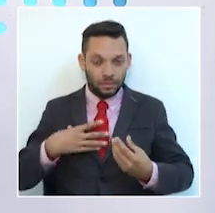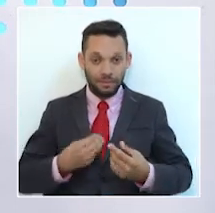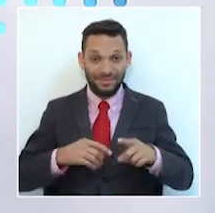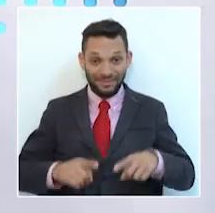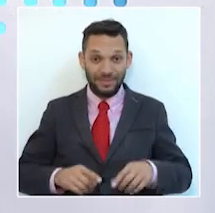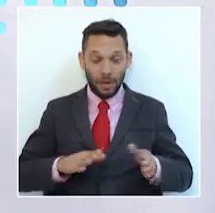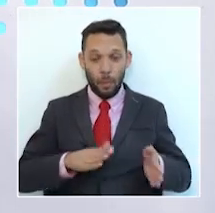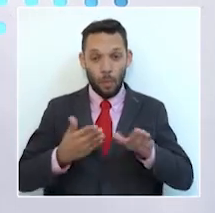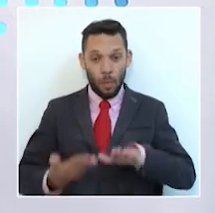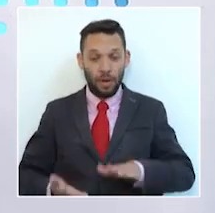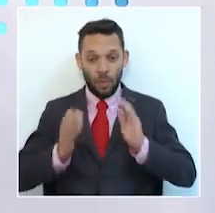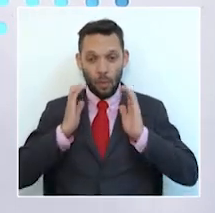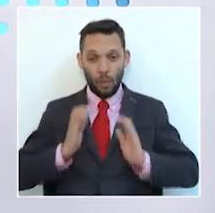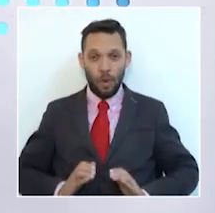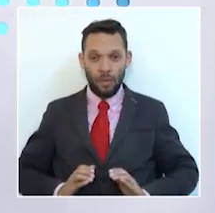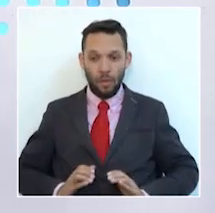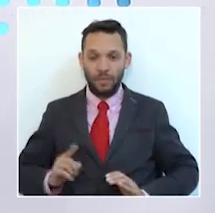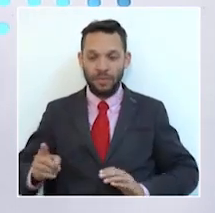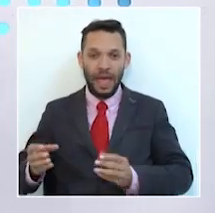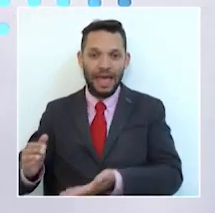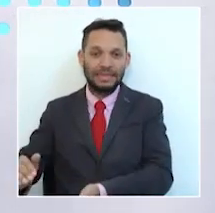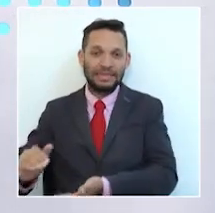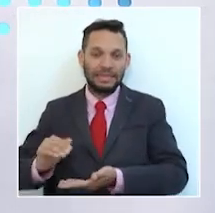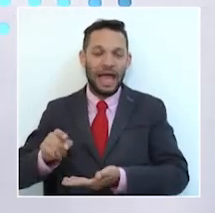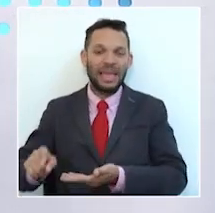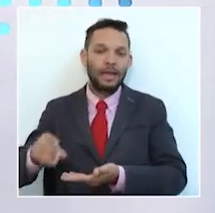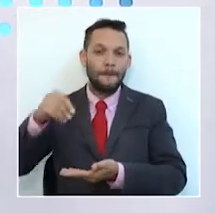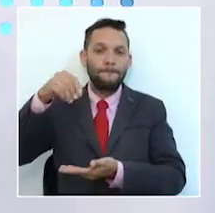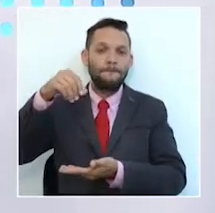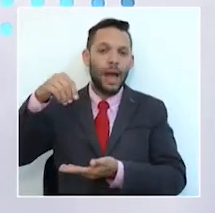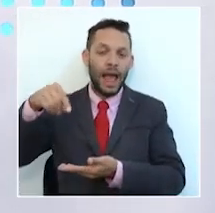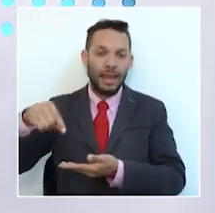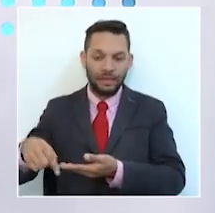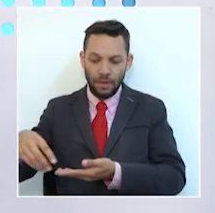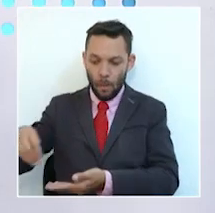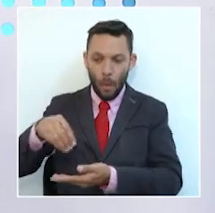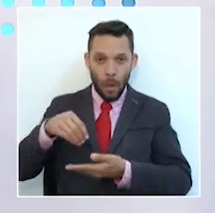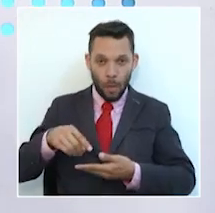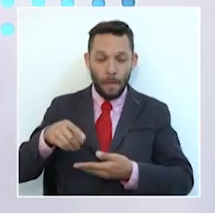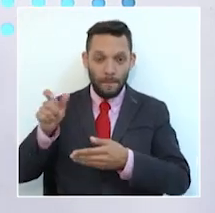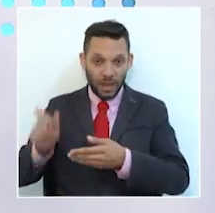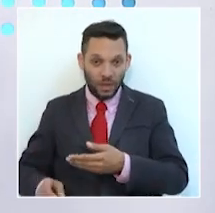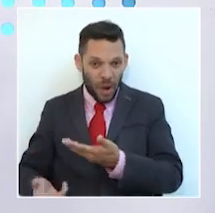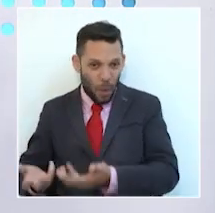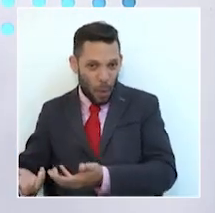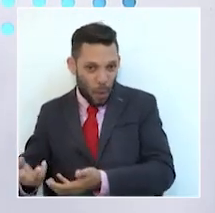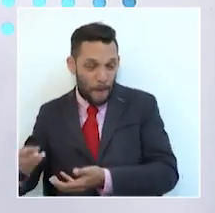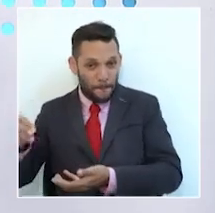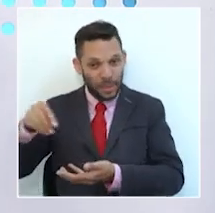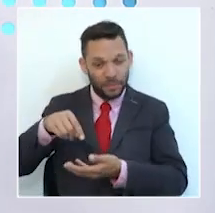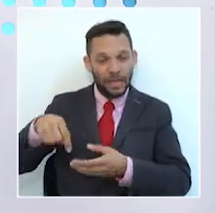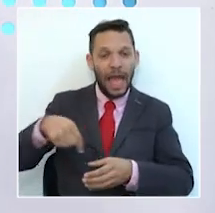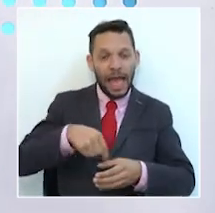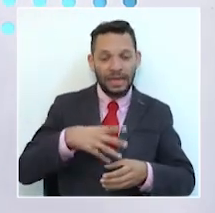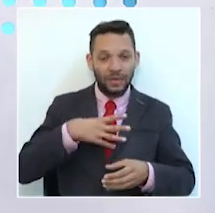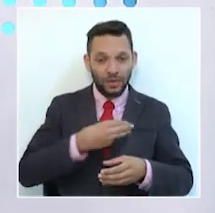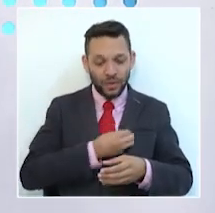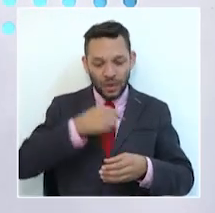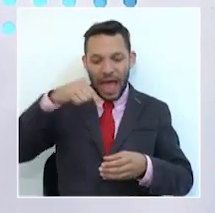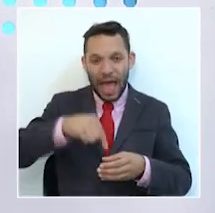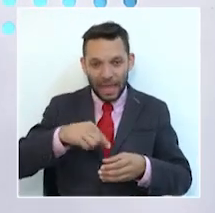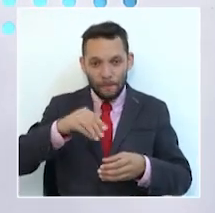cuando nos entregan ese polvito ahí está la tabla periódica somos arcilla eso no se entregan